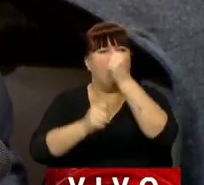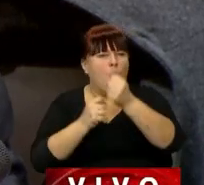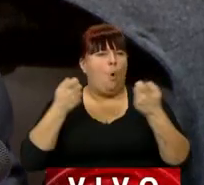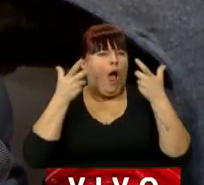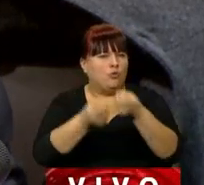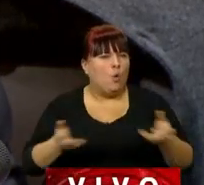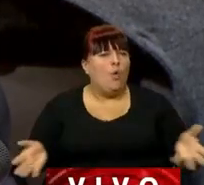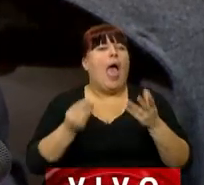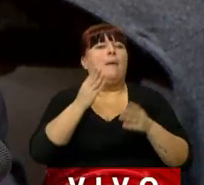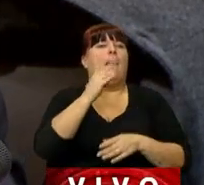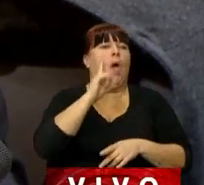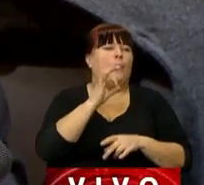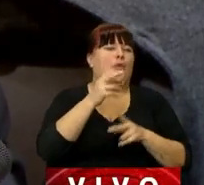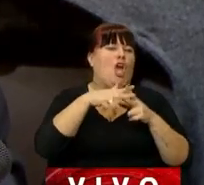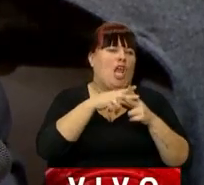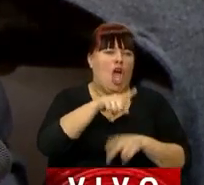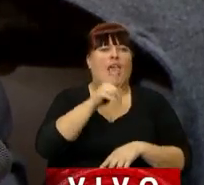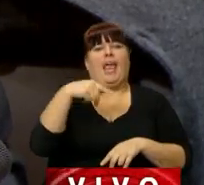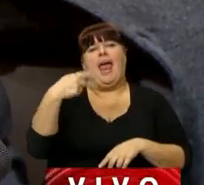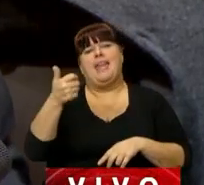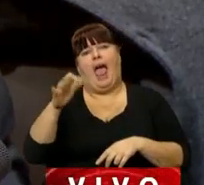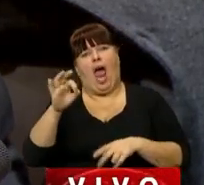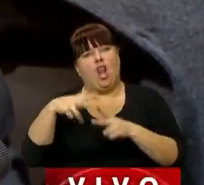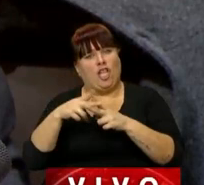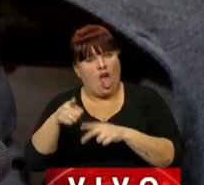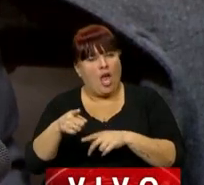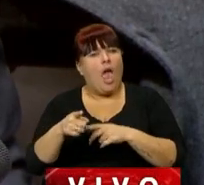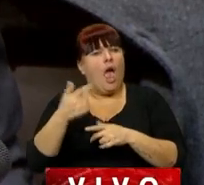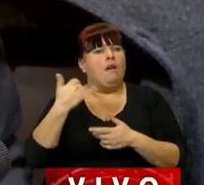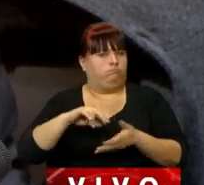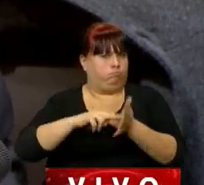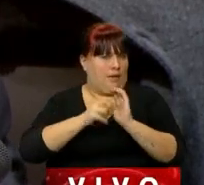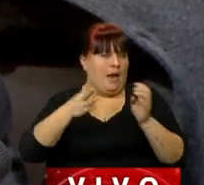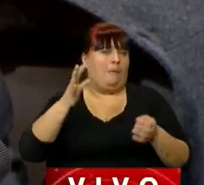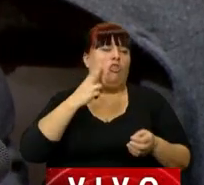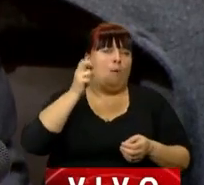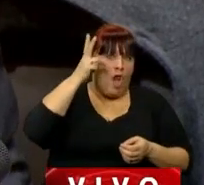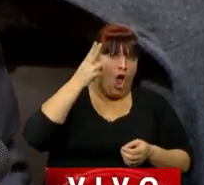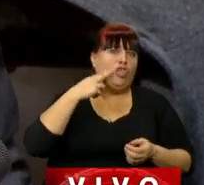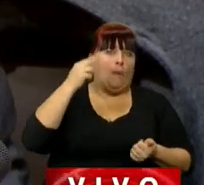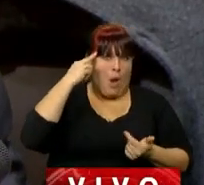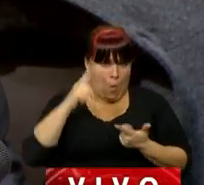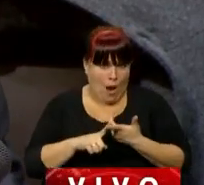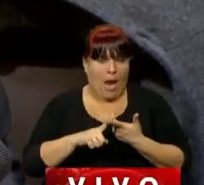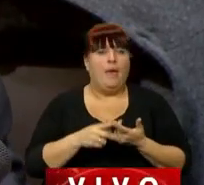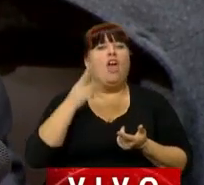industria de la biotecnología y la nanotecnología, ha experimentado crisis como la del 2008-2009,